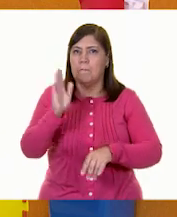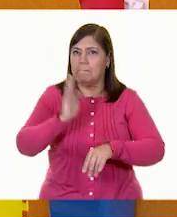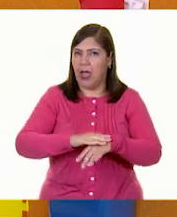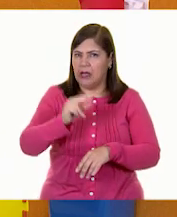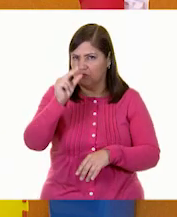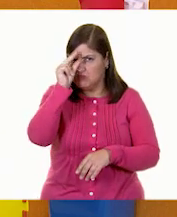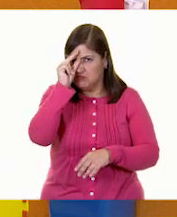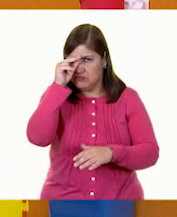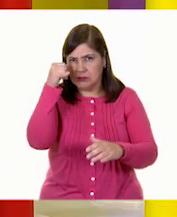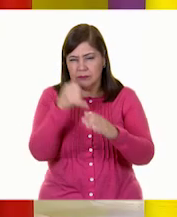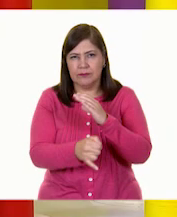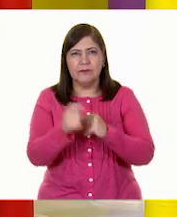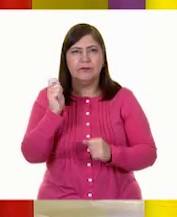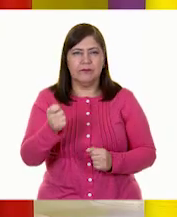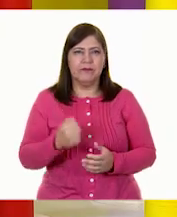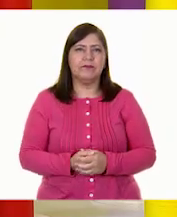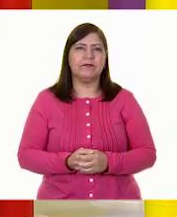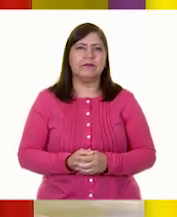amplio.